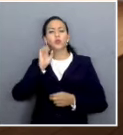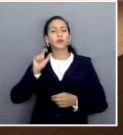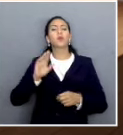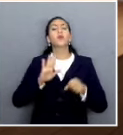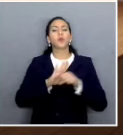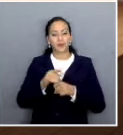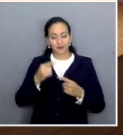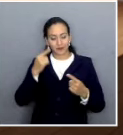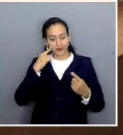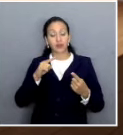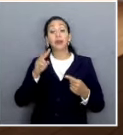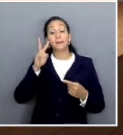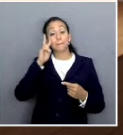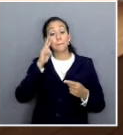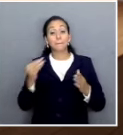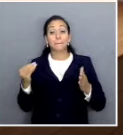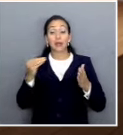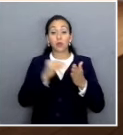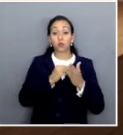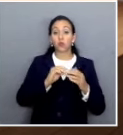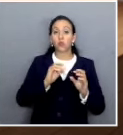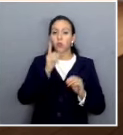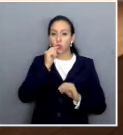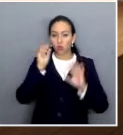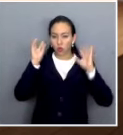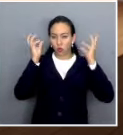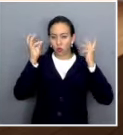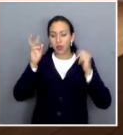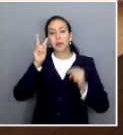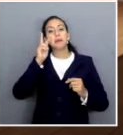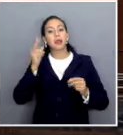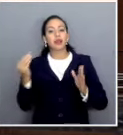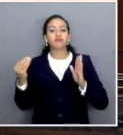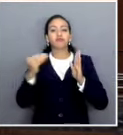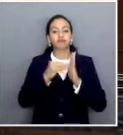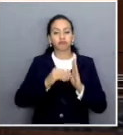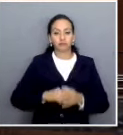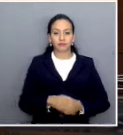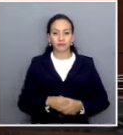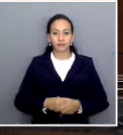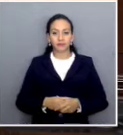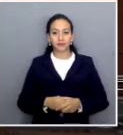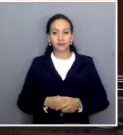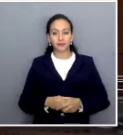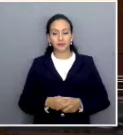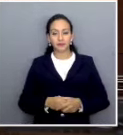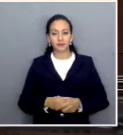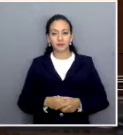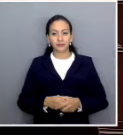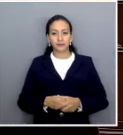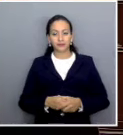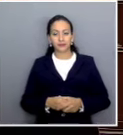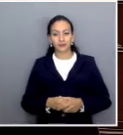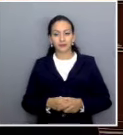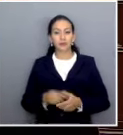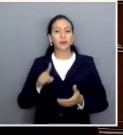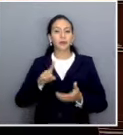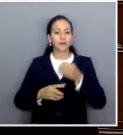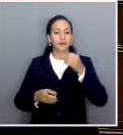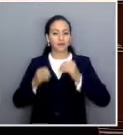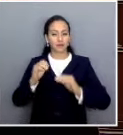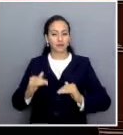del marcaje de las unidades de la Policía de Proximidad y Vecinal. El Pleno de la Corte se pronunció nuevamente